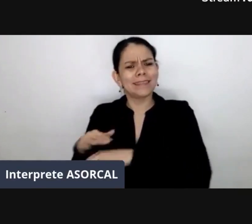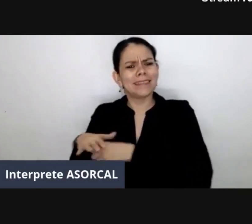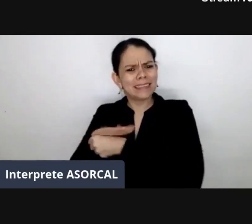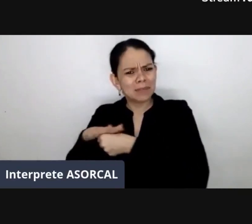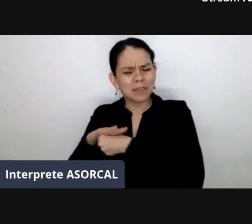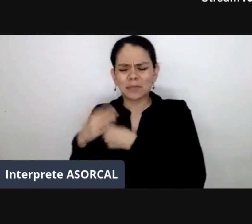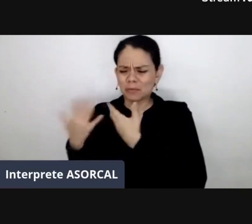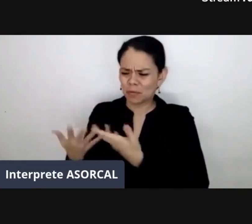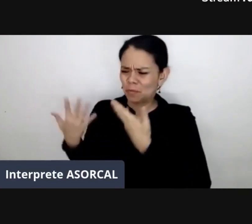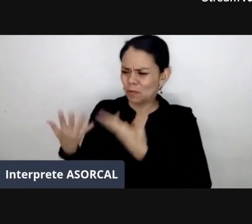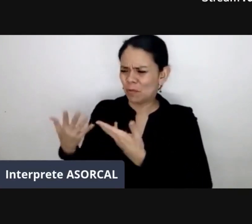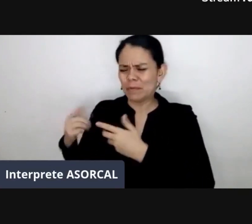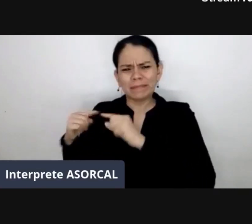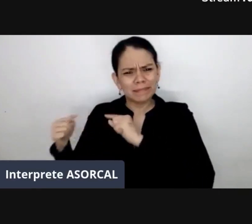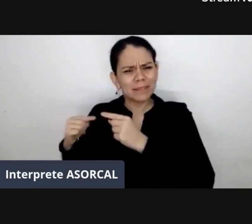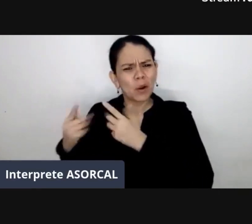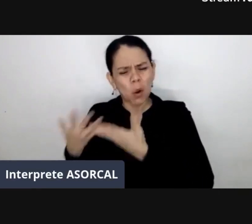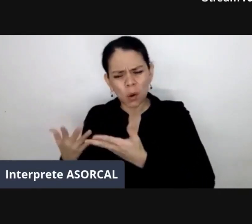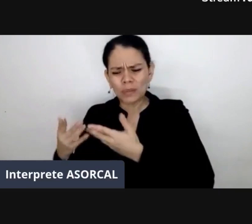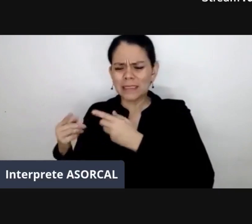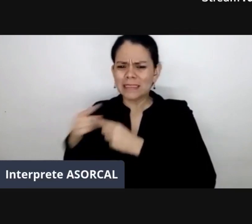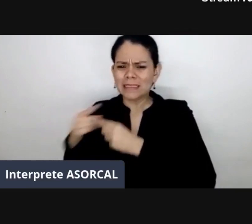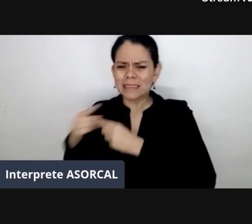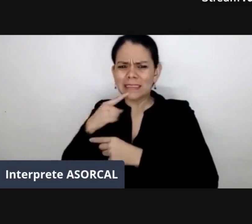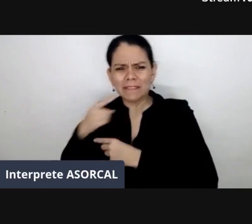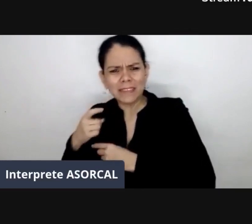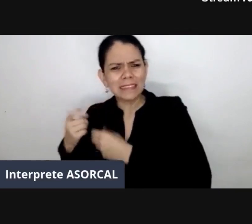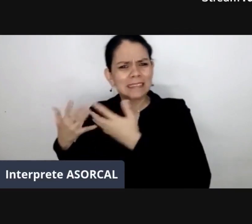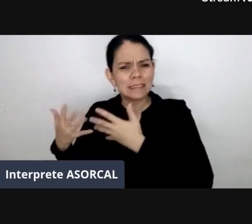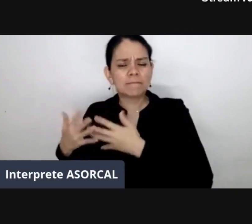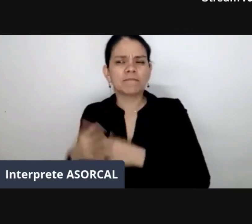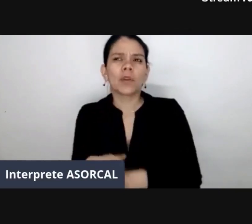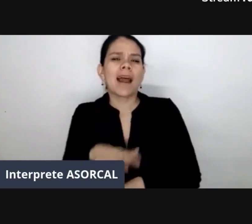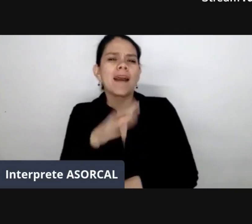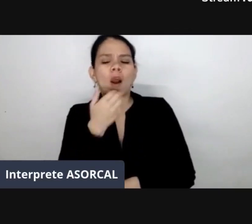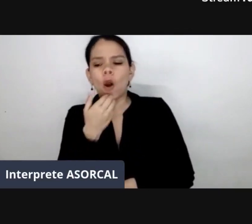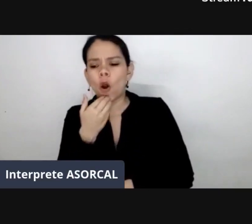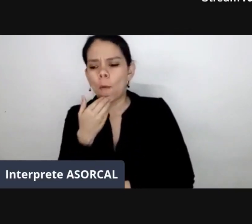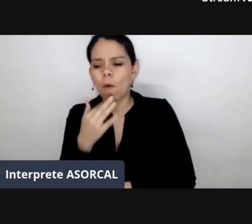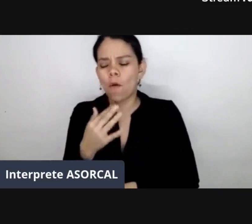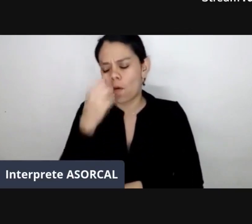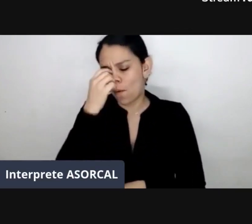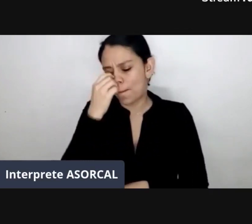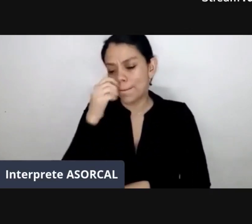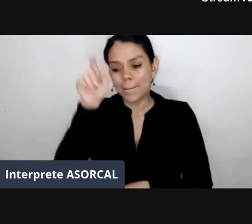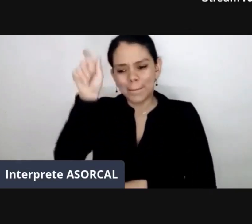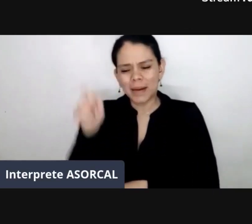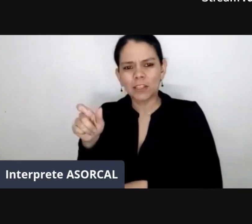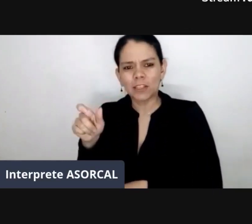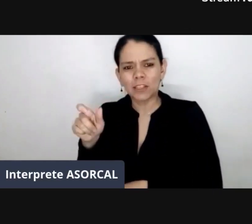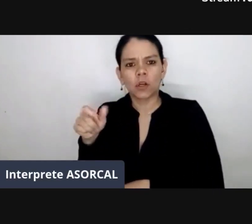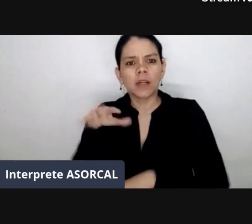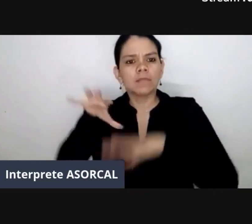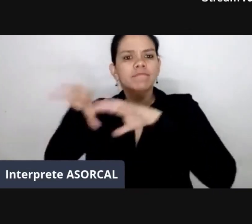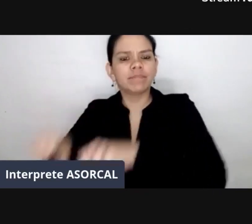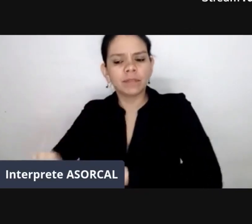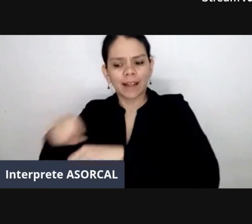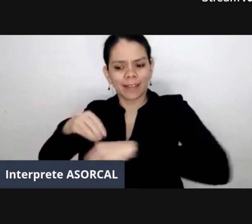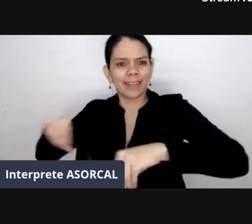aludiendo, una pequeña clase de terratenientes detentaba ya desde principios del siglo la mayor parte de las